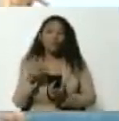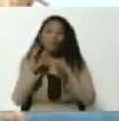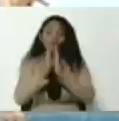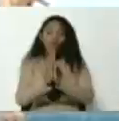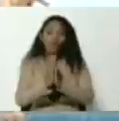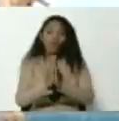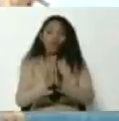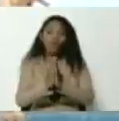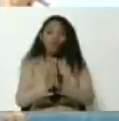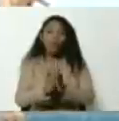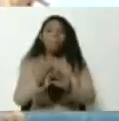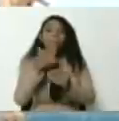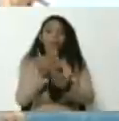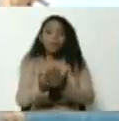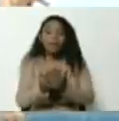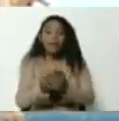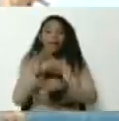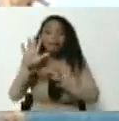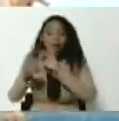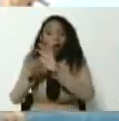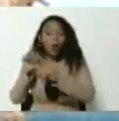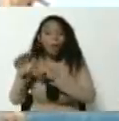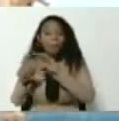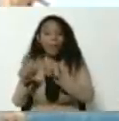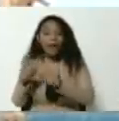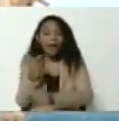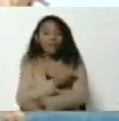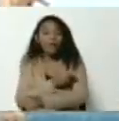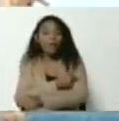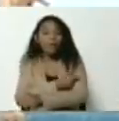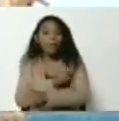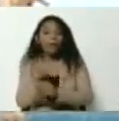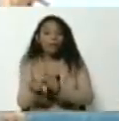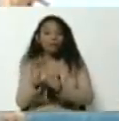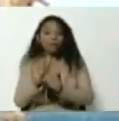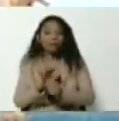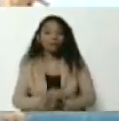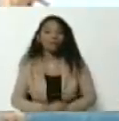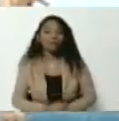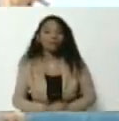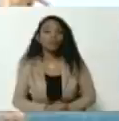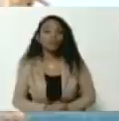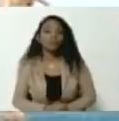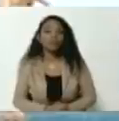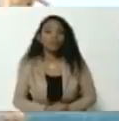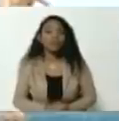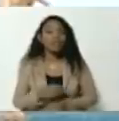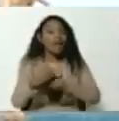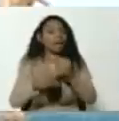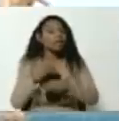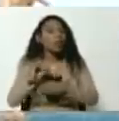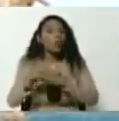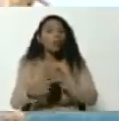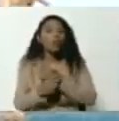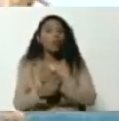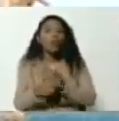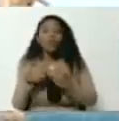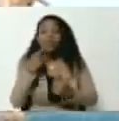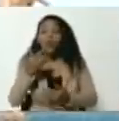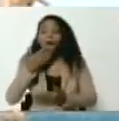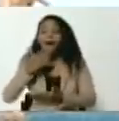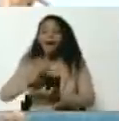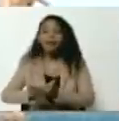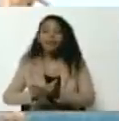favor, al menos permite que se compren las vacunas para COVID-19. ¿Y qué hizo Guaidó? Mandó una